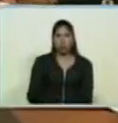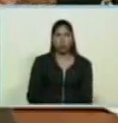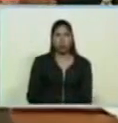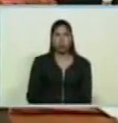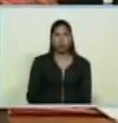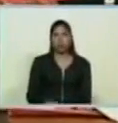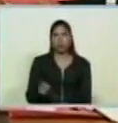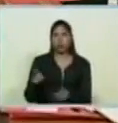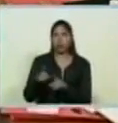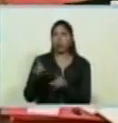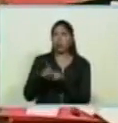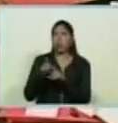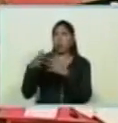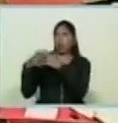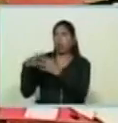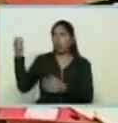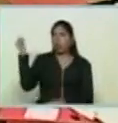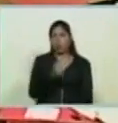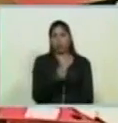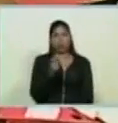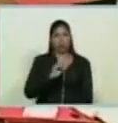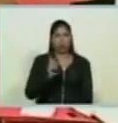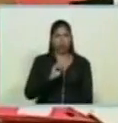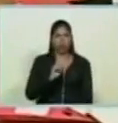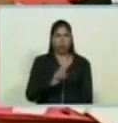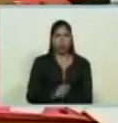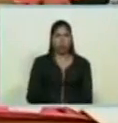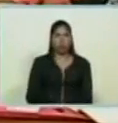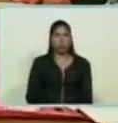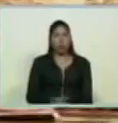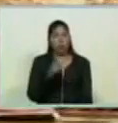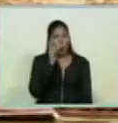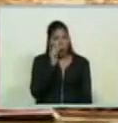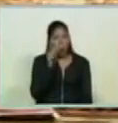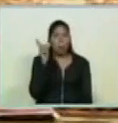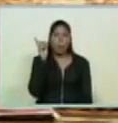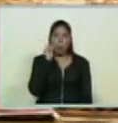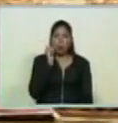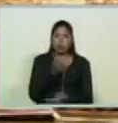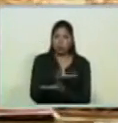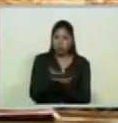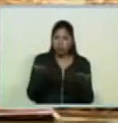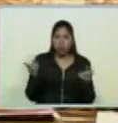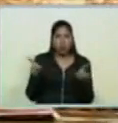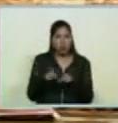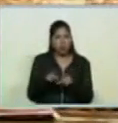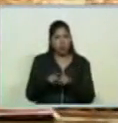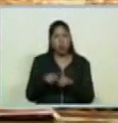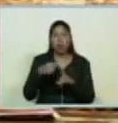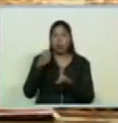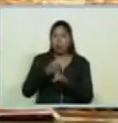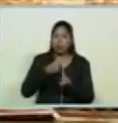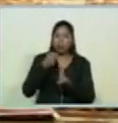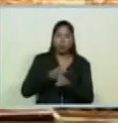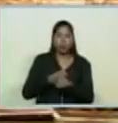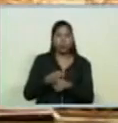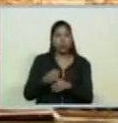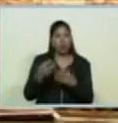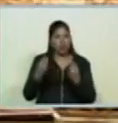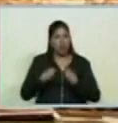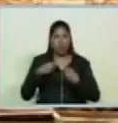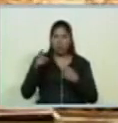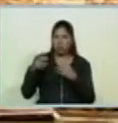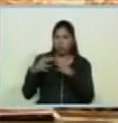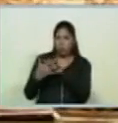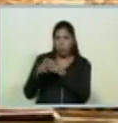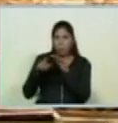del imperialismo, como decía Sandino, son hombres y mujeres que vienen de las batallas diarias, del barrio, de la